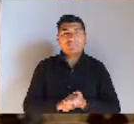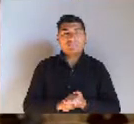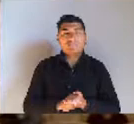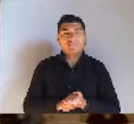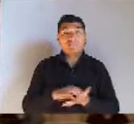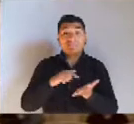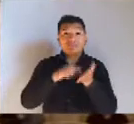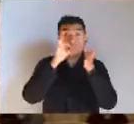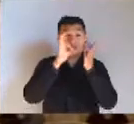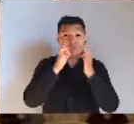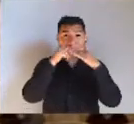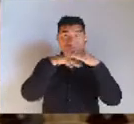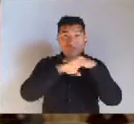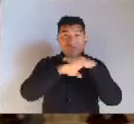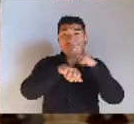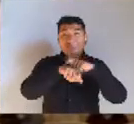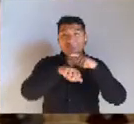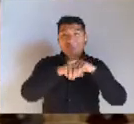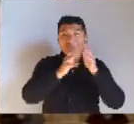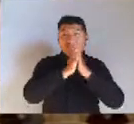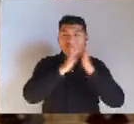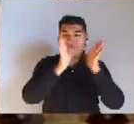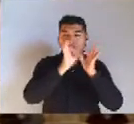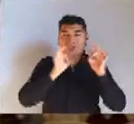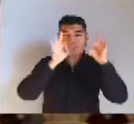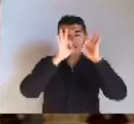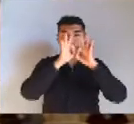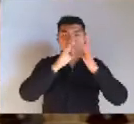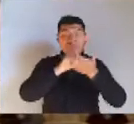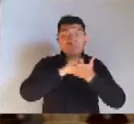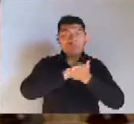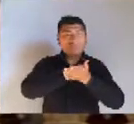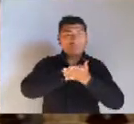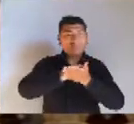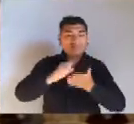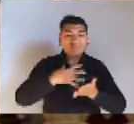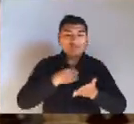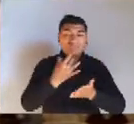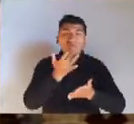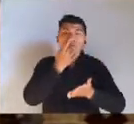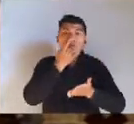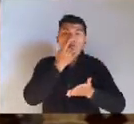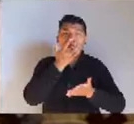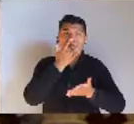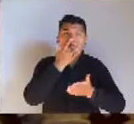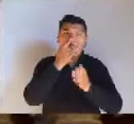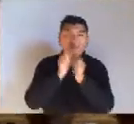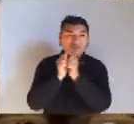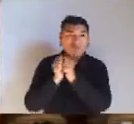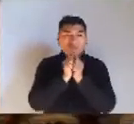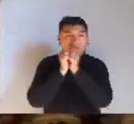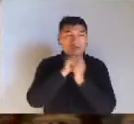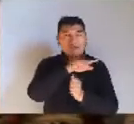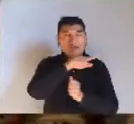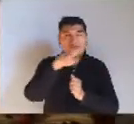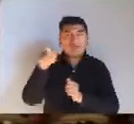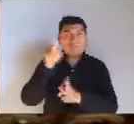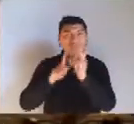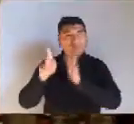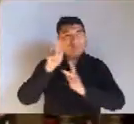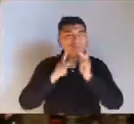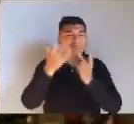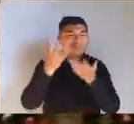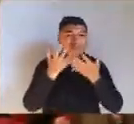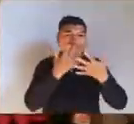De esta manera ingresamos al momento tan importante de la Santa Comunión y nos unimos con aquellos hermanos que por algún motivo de fuerza